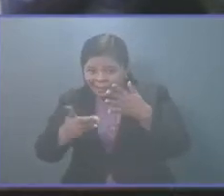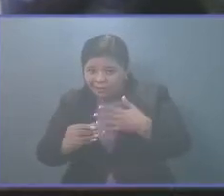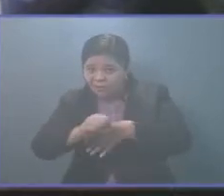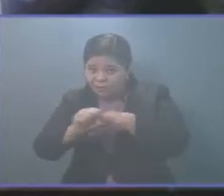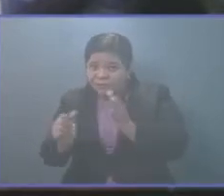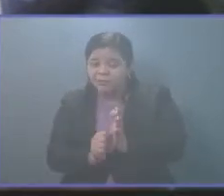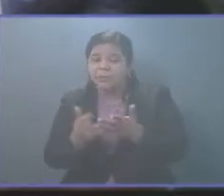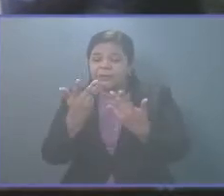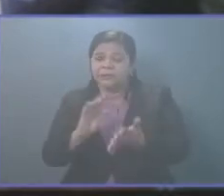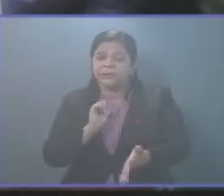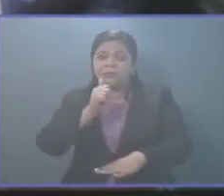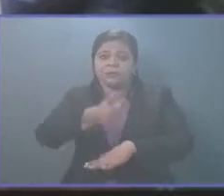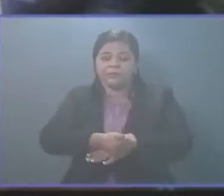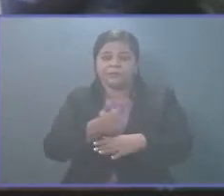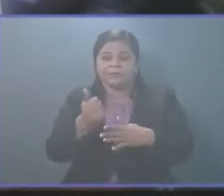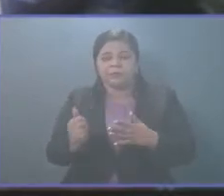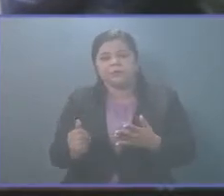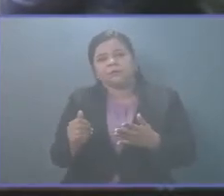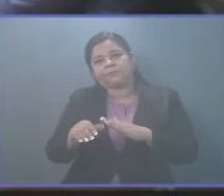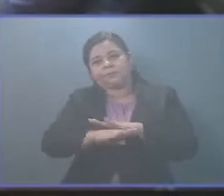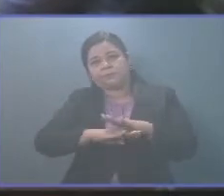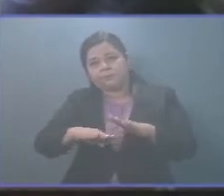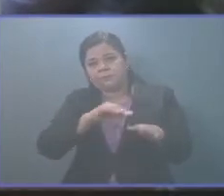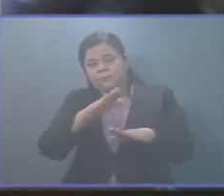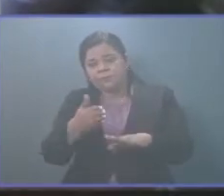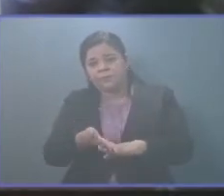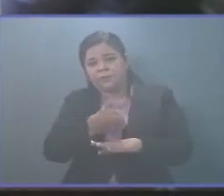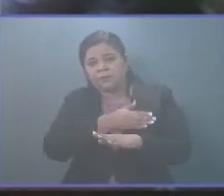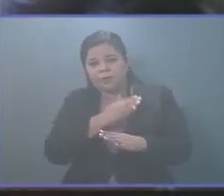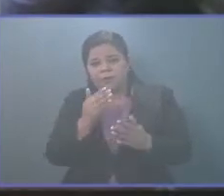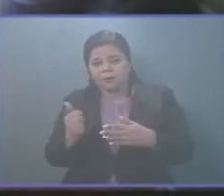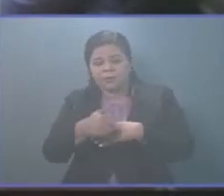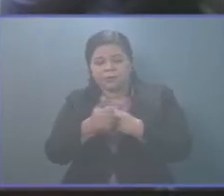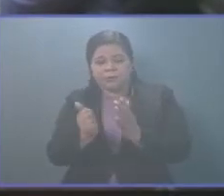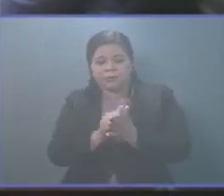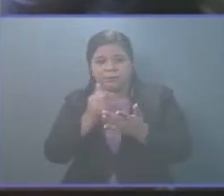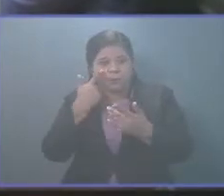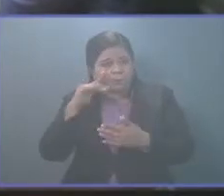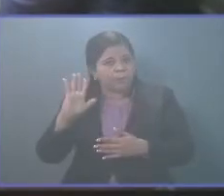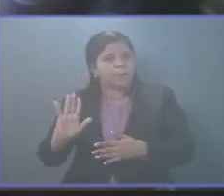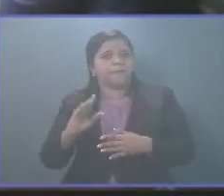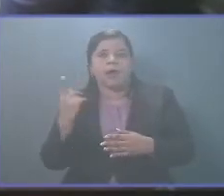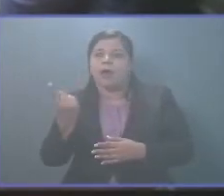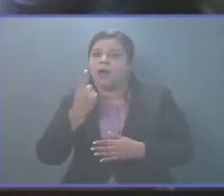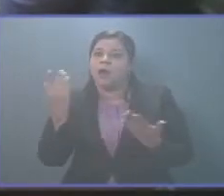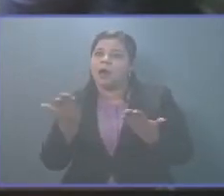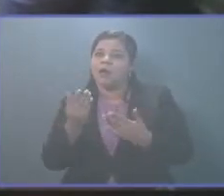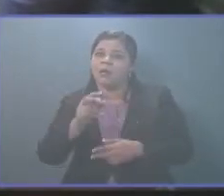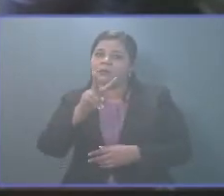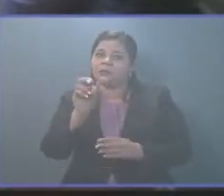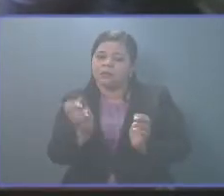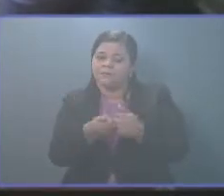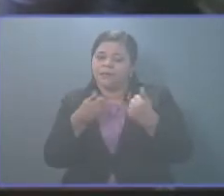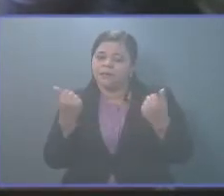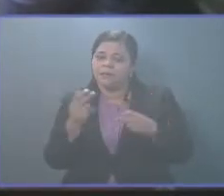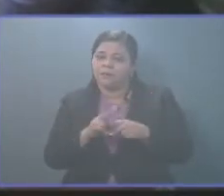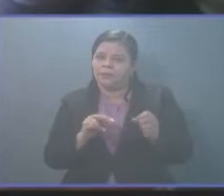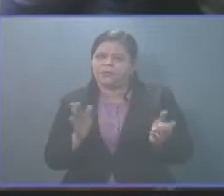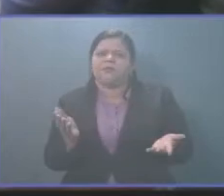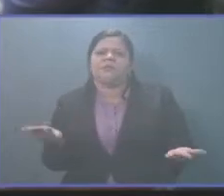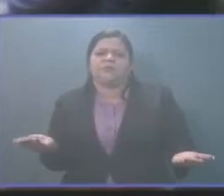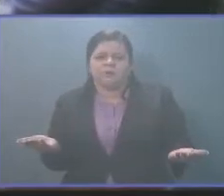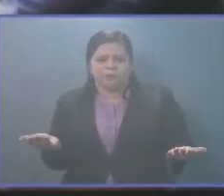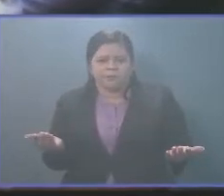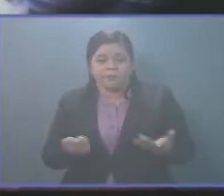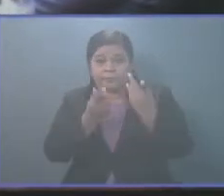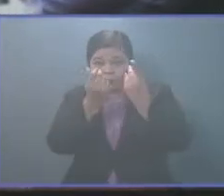efectivamente consignados a partir de lo que ha aprobado la Asamblea Legislativa solo se realizaron esos 20 millones de dólares. ¿Por qué? Porque